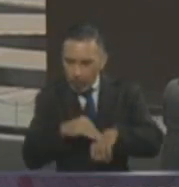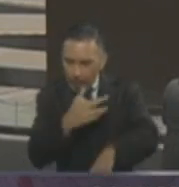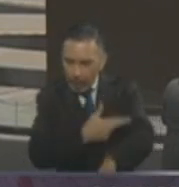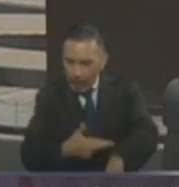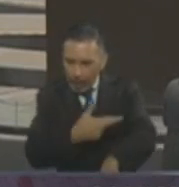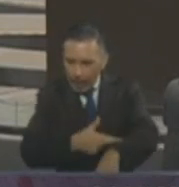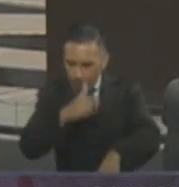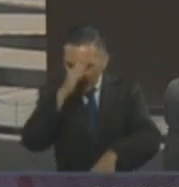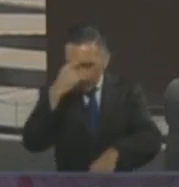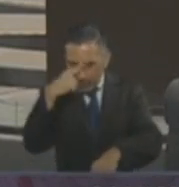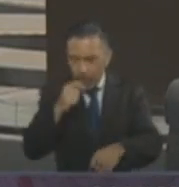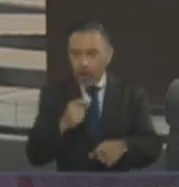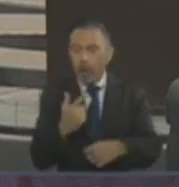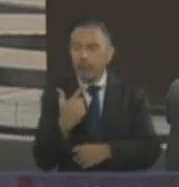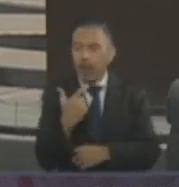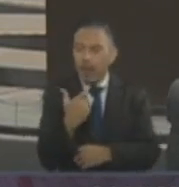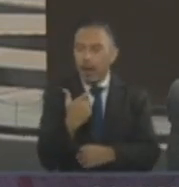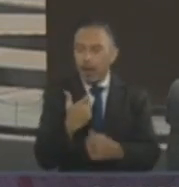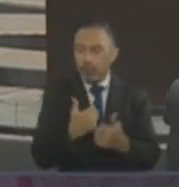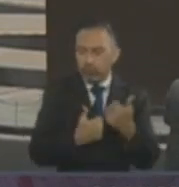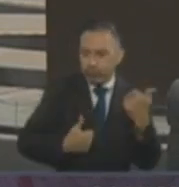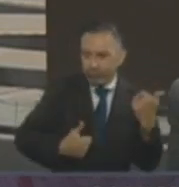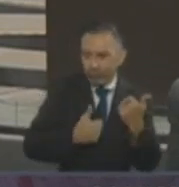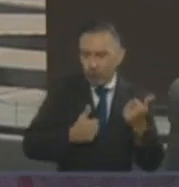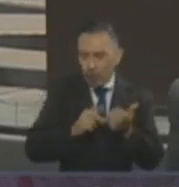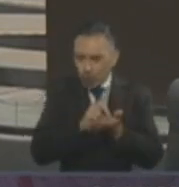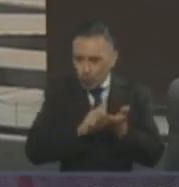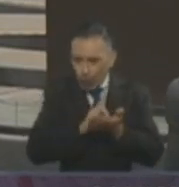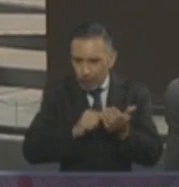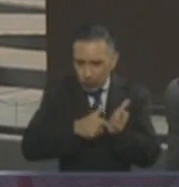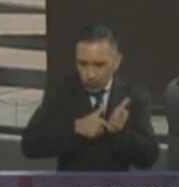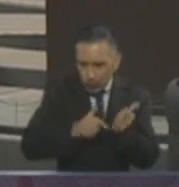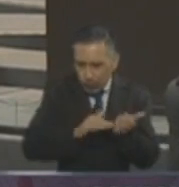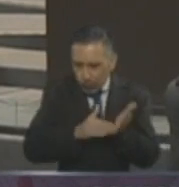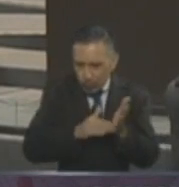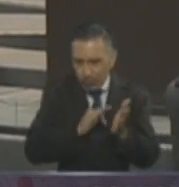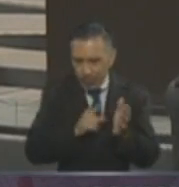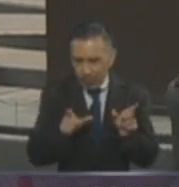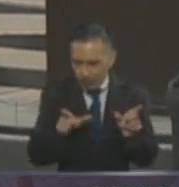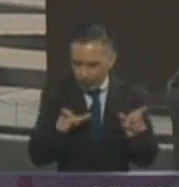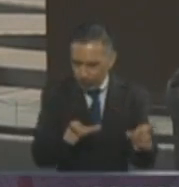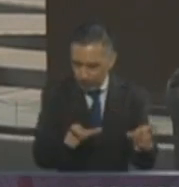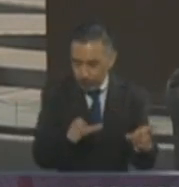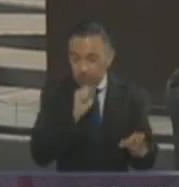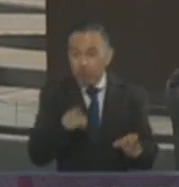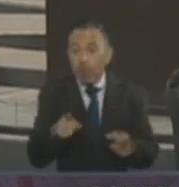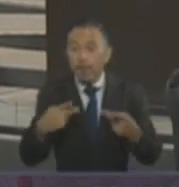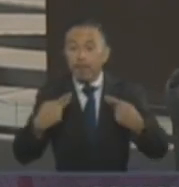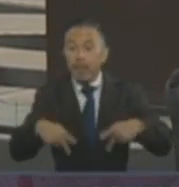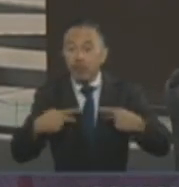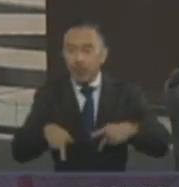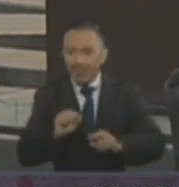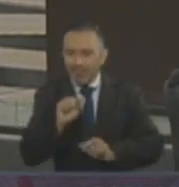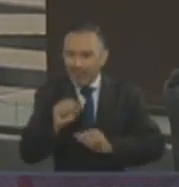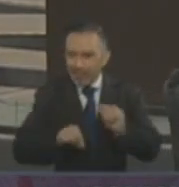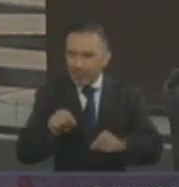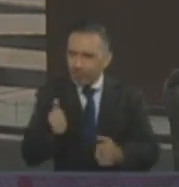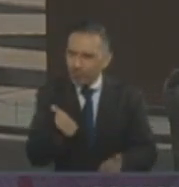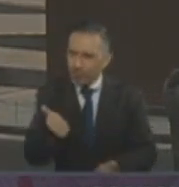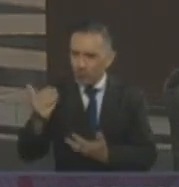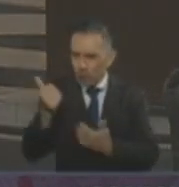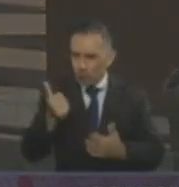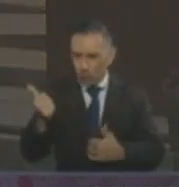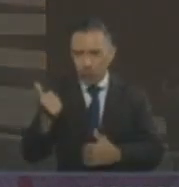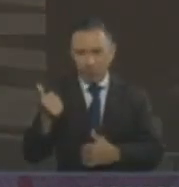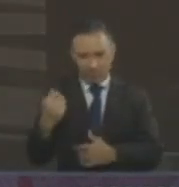combatir el tráfico de armas y drogas así como la trata de personas las cuales representan una amenaza común para los